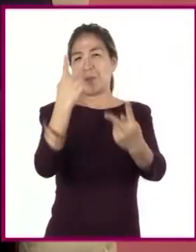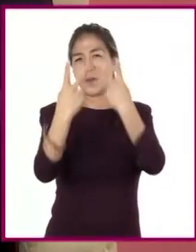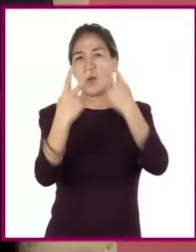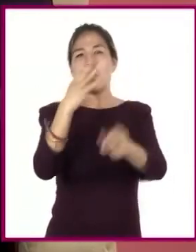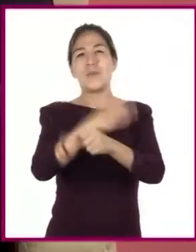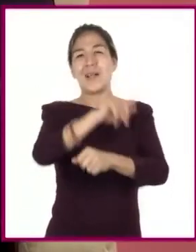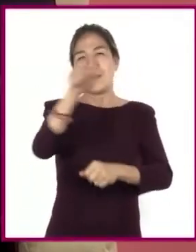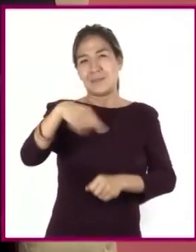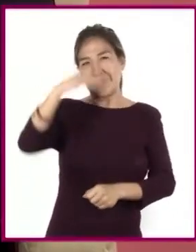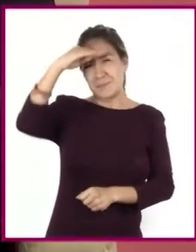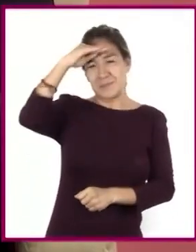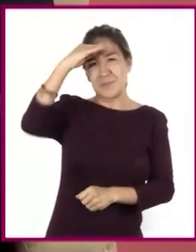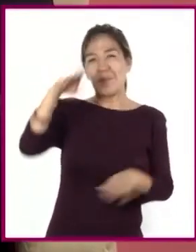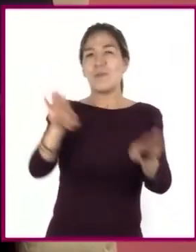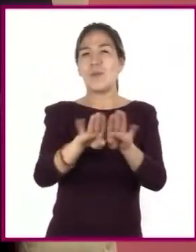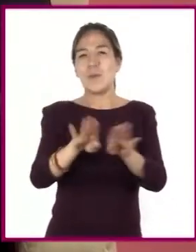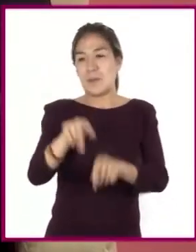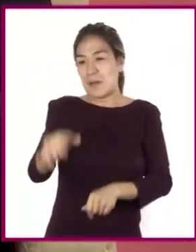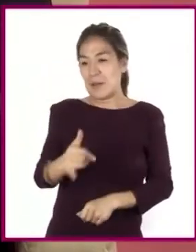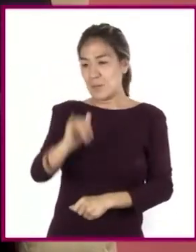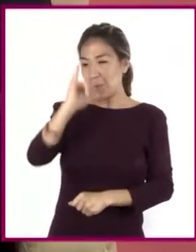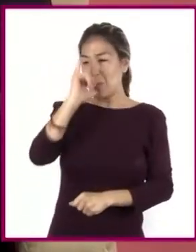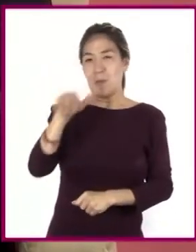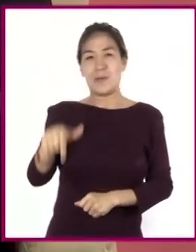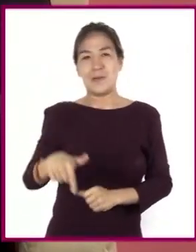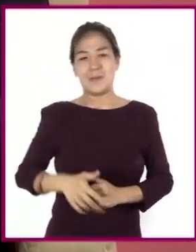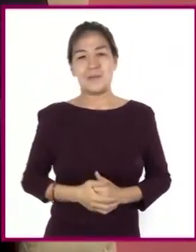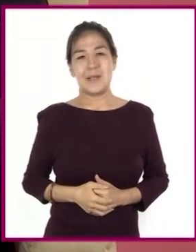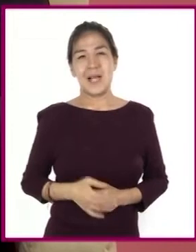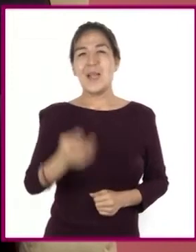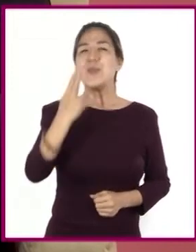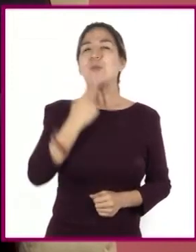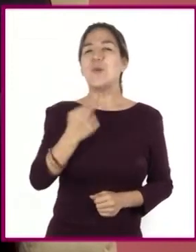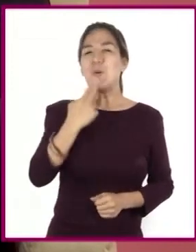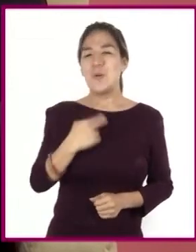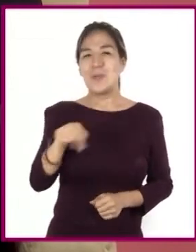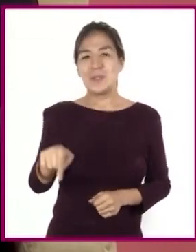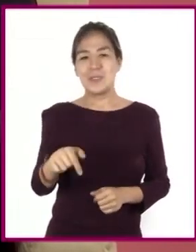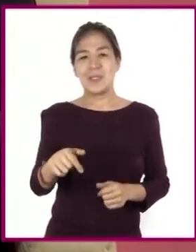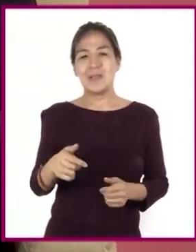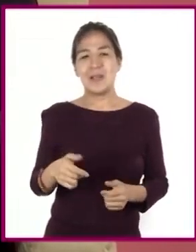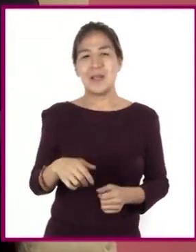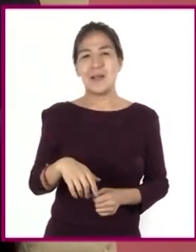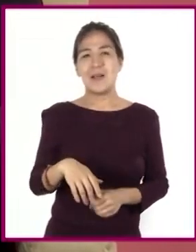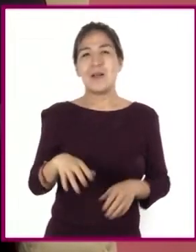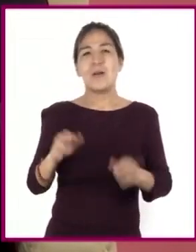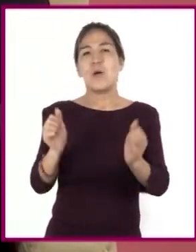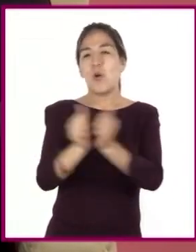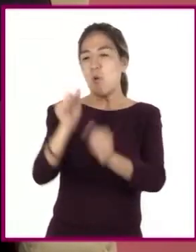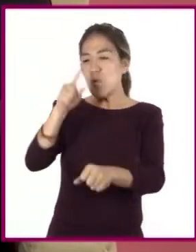pueda pensar que las bebidas que están endulzadas con edulcorantes